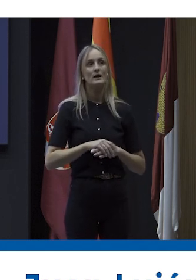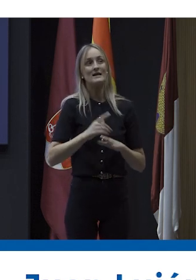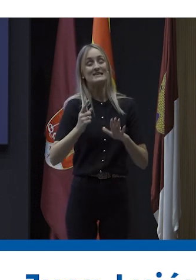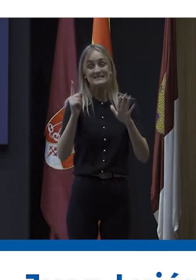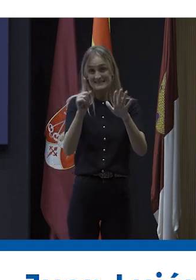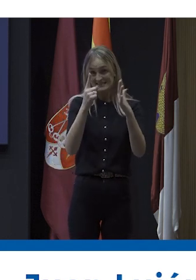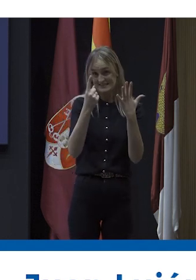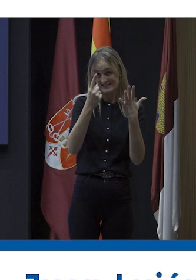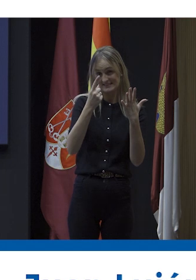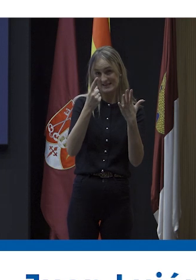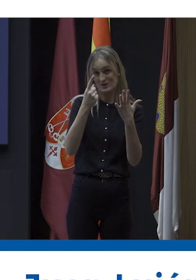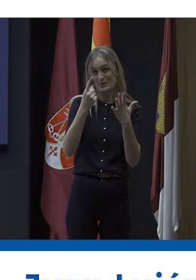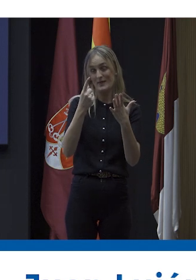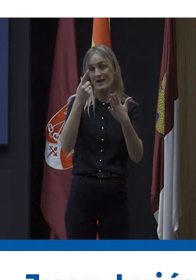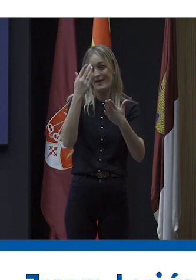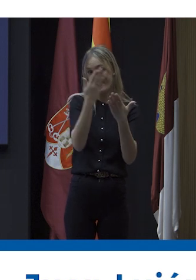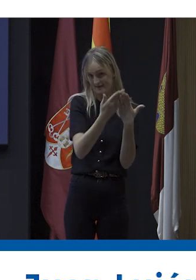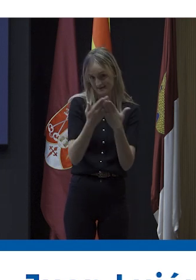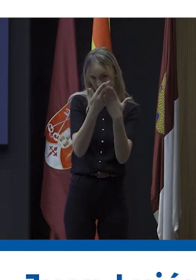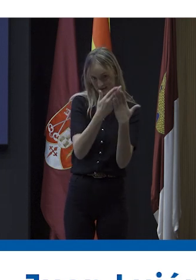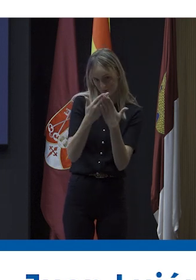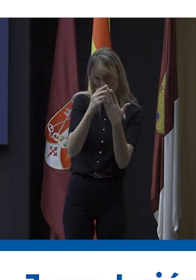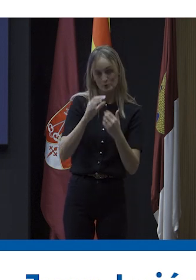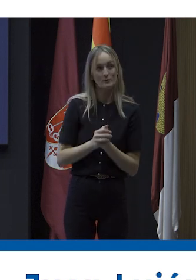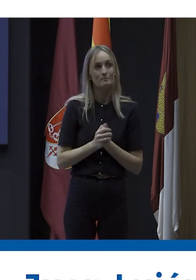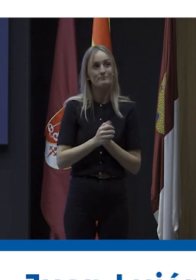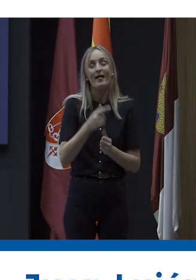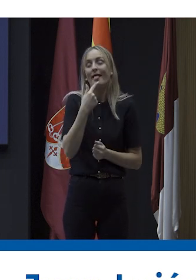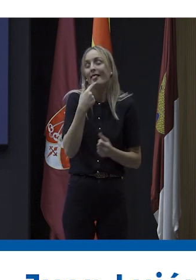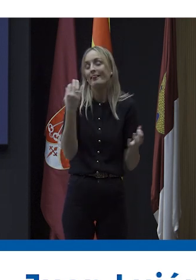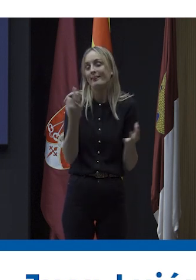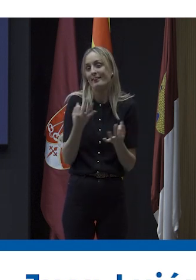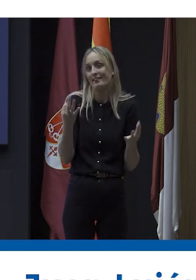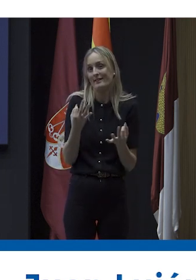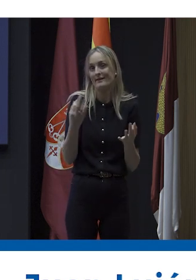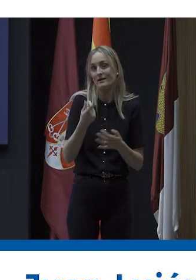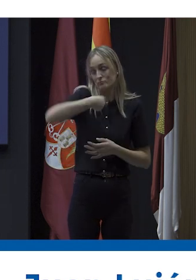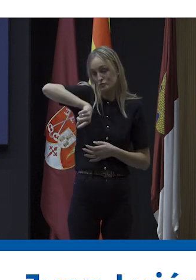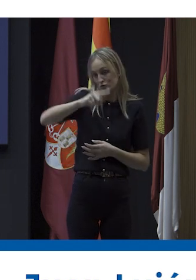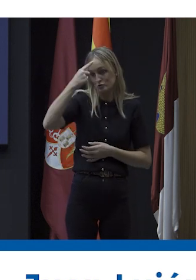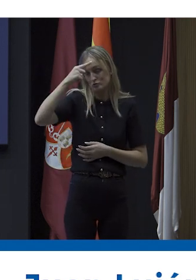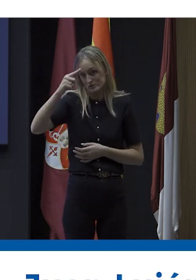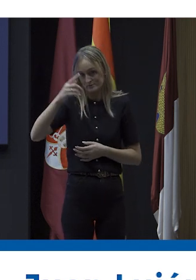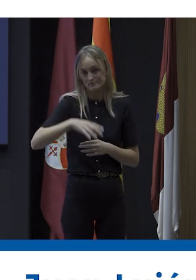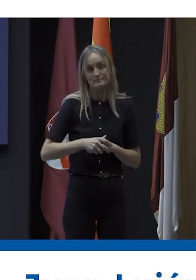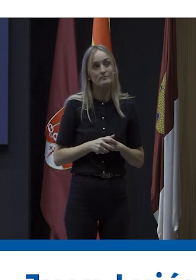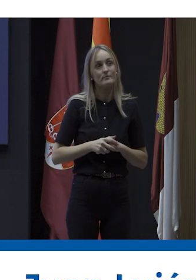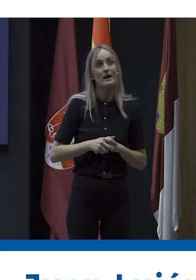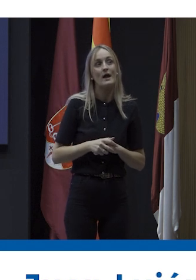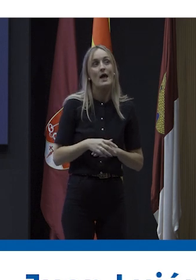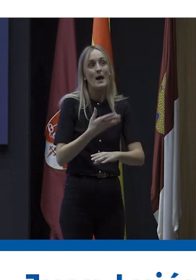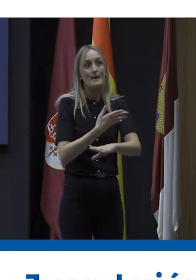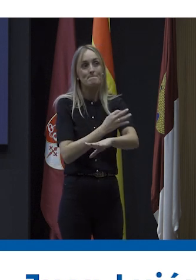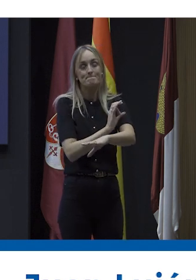seguimiento, ¿vale? Y aquí, ¿qué dicen ellos? Pues bueno, pues que lo que sabemos ya todos, que la hipertensión